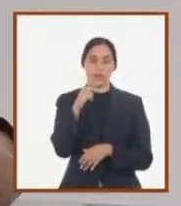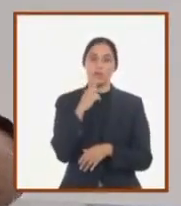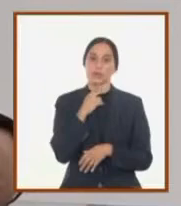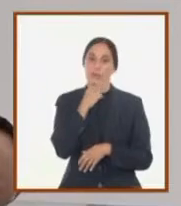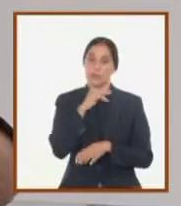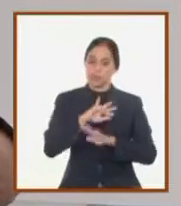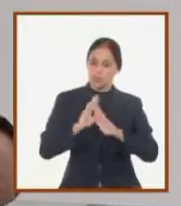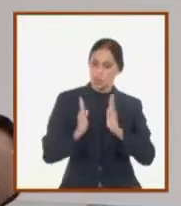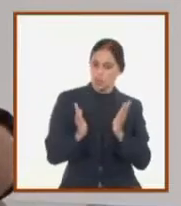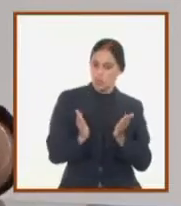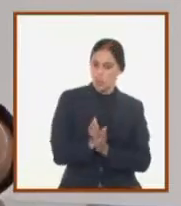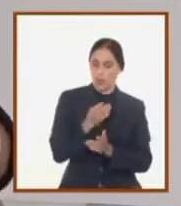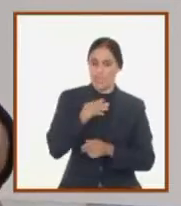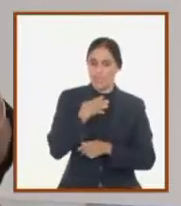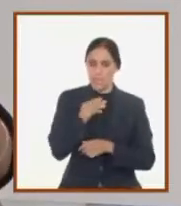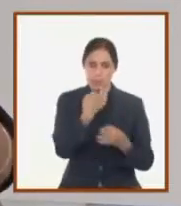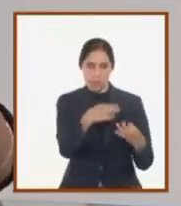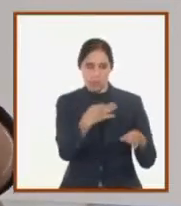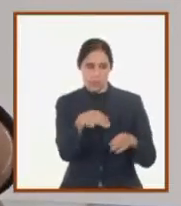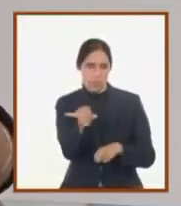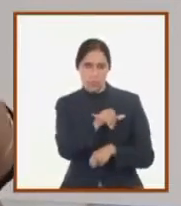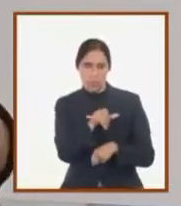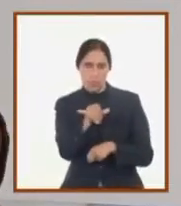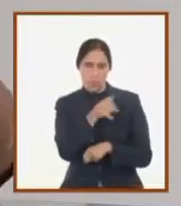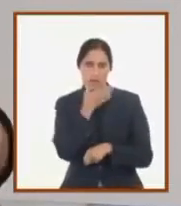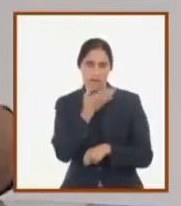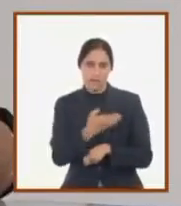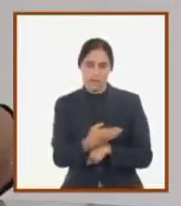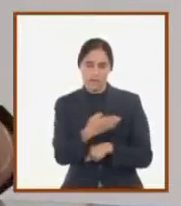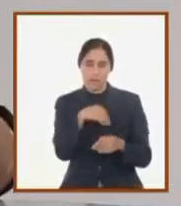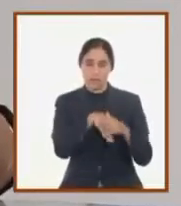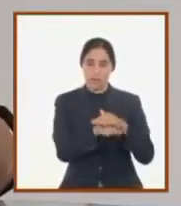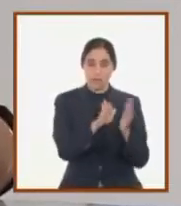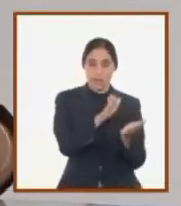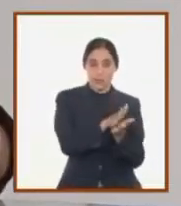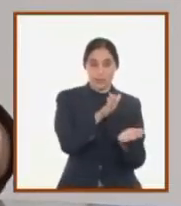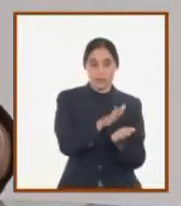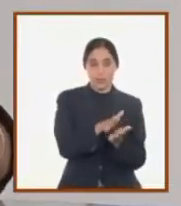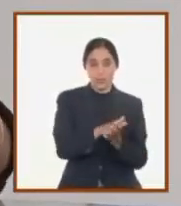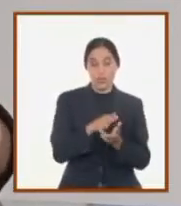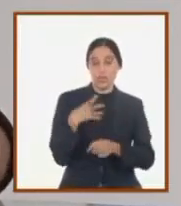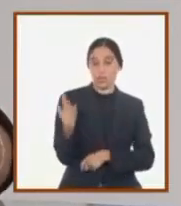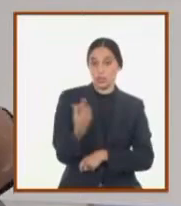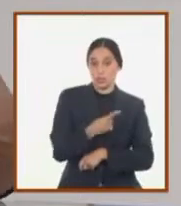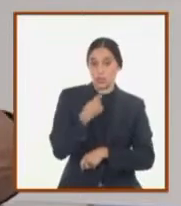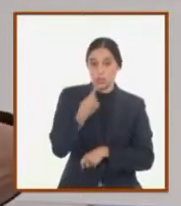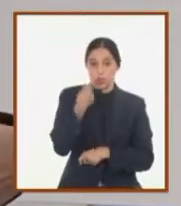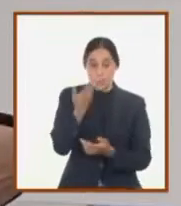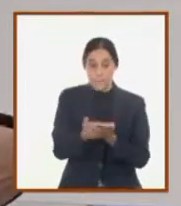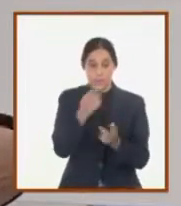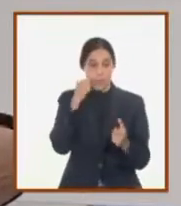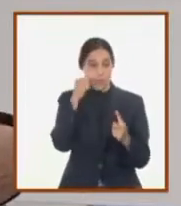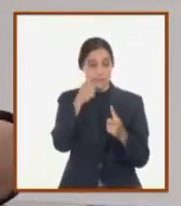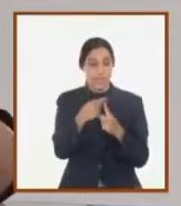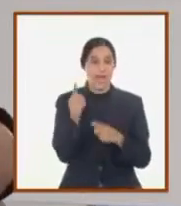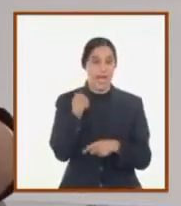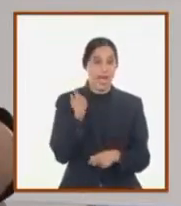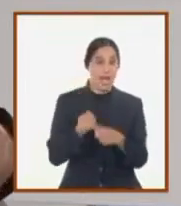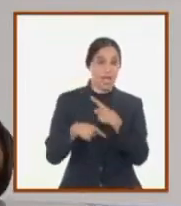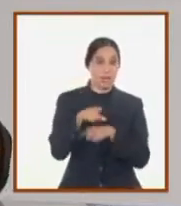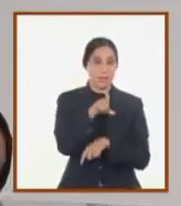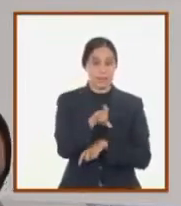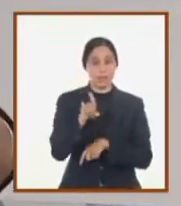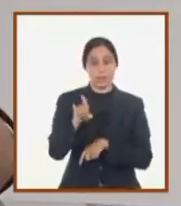todos los documentos de Fidel es decir el periodo del del del fondo archivístico nuestro es fundamentalmente del año 52